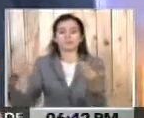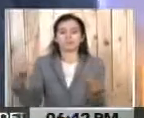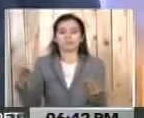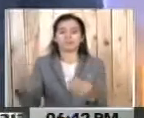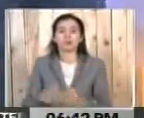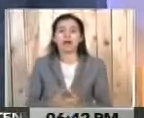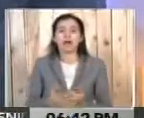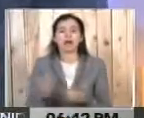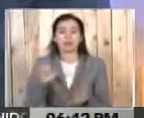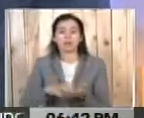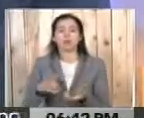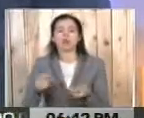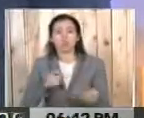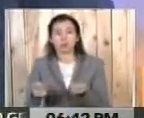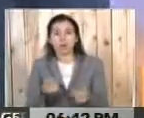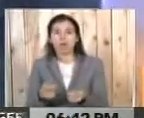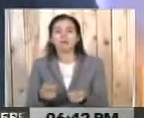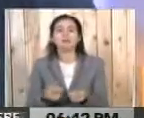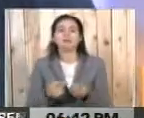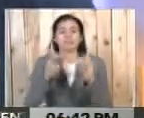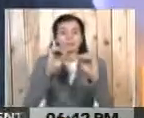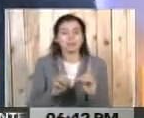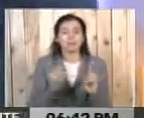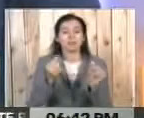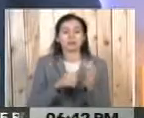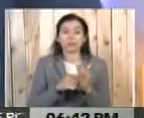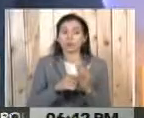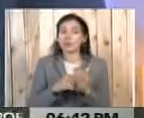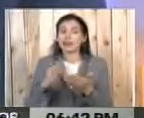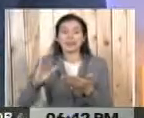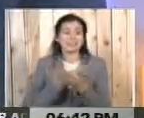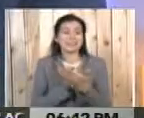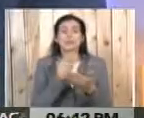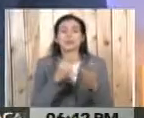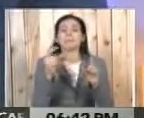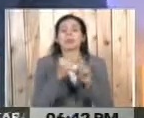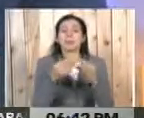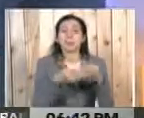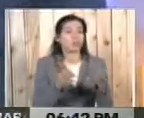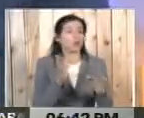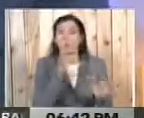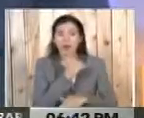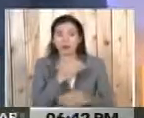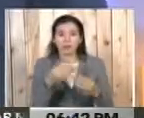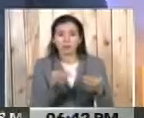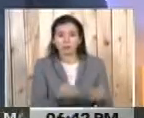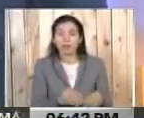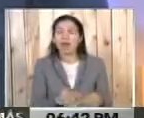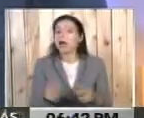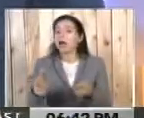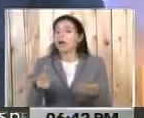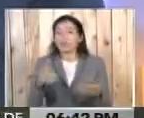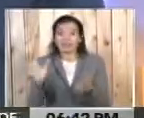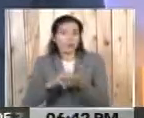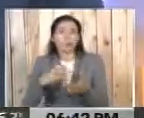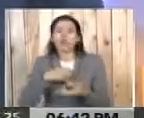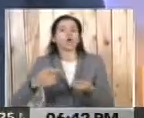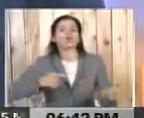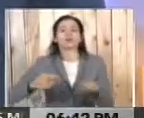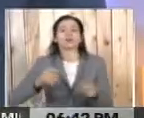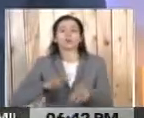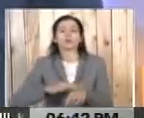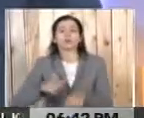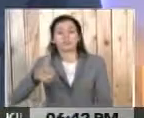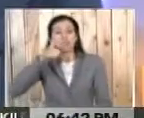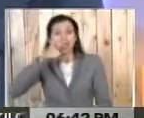puede regular tarifas, puede decidir tarifas. Cuando tú le quitas el carácter del servicio público, tú le quitas potestad regulatoria al Estado, potestad fiscalizadora